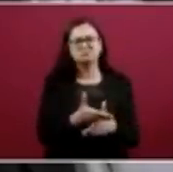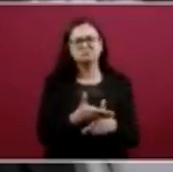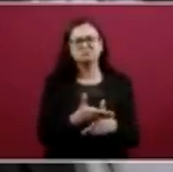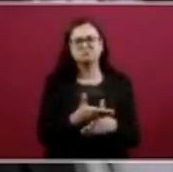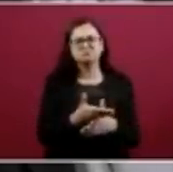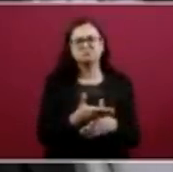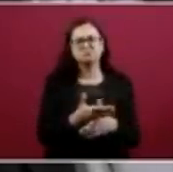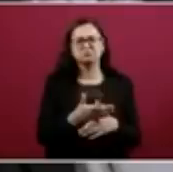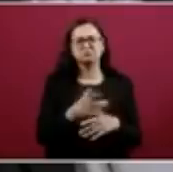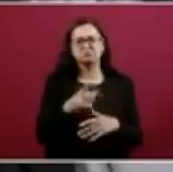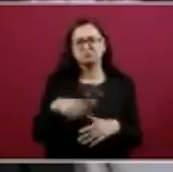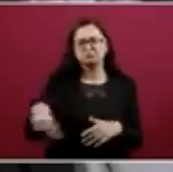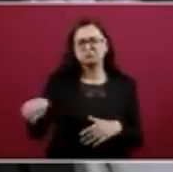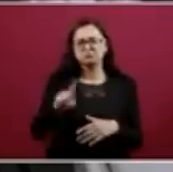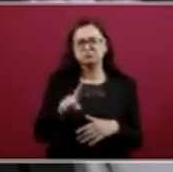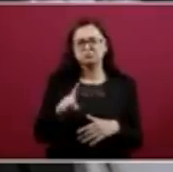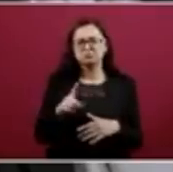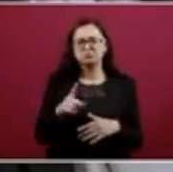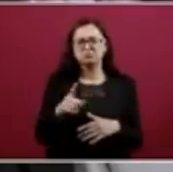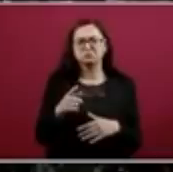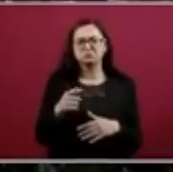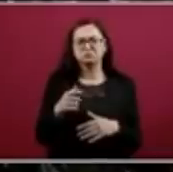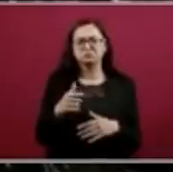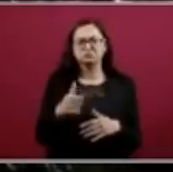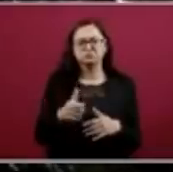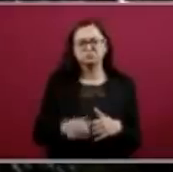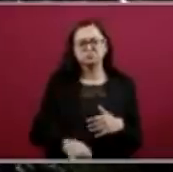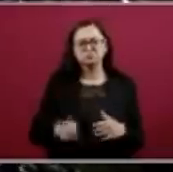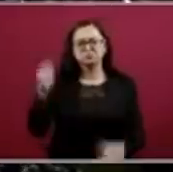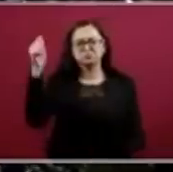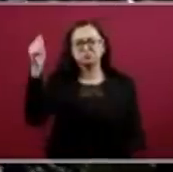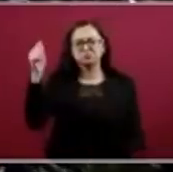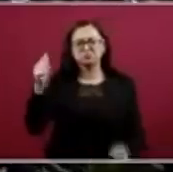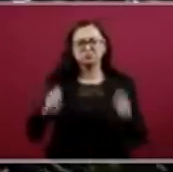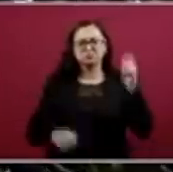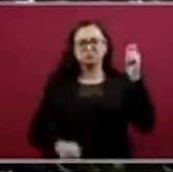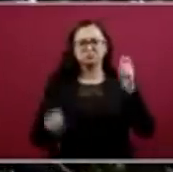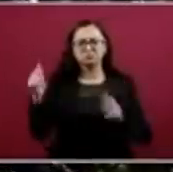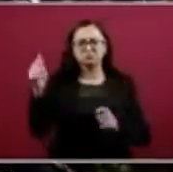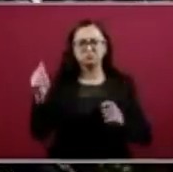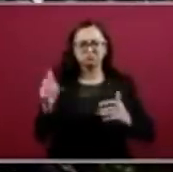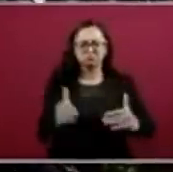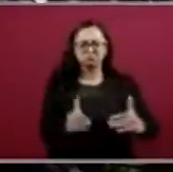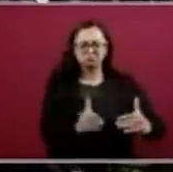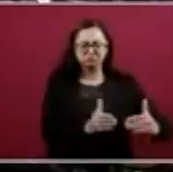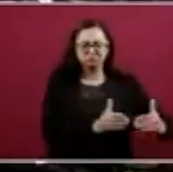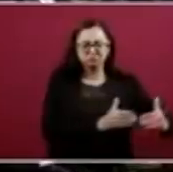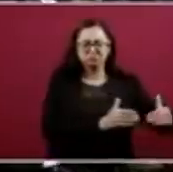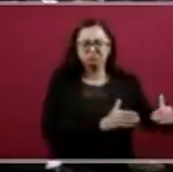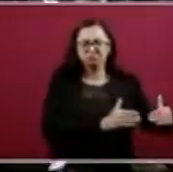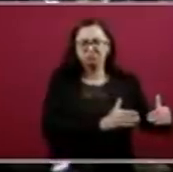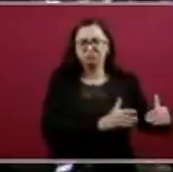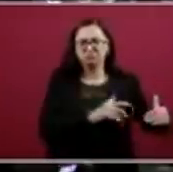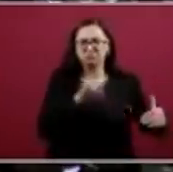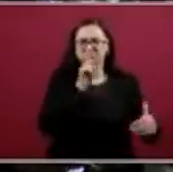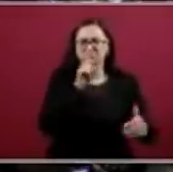escondieron, los términos de ellos, que escondieron las paletas para bajar la puja, hasta en un 15%.